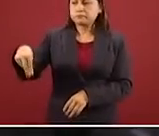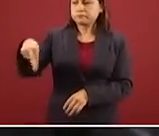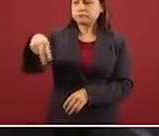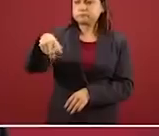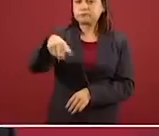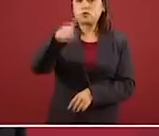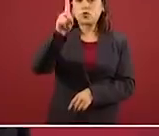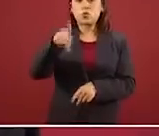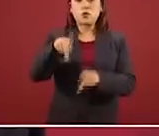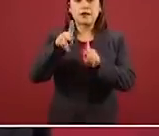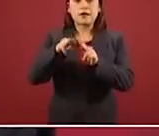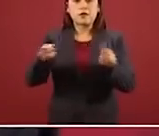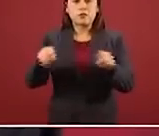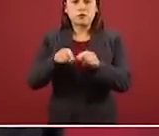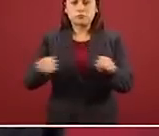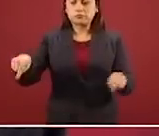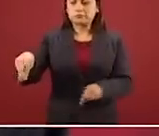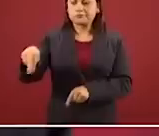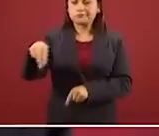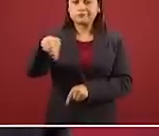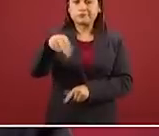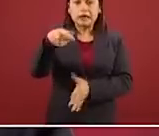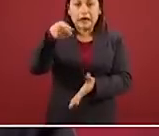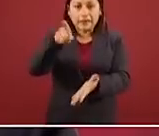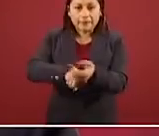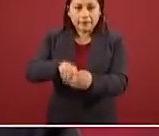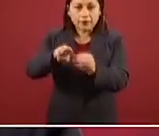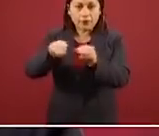en instalaciones que están en el mar,